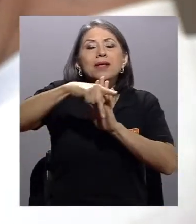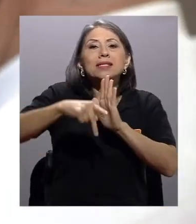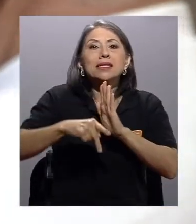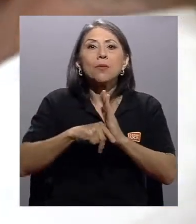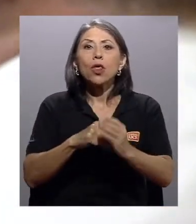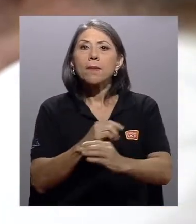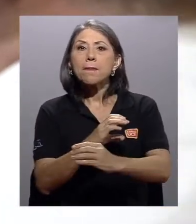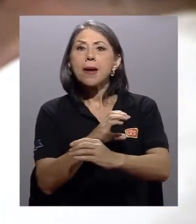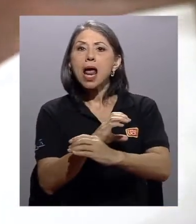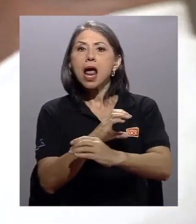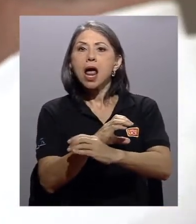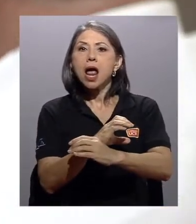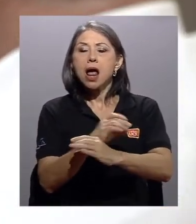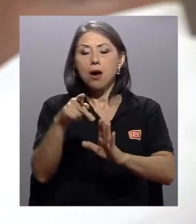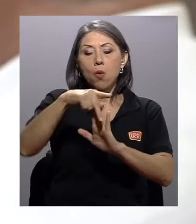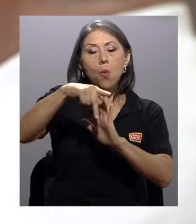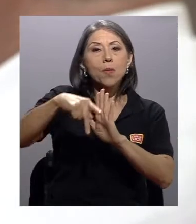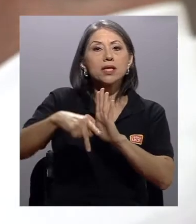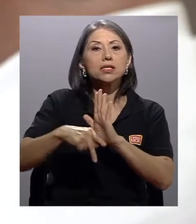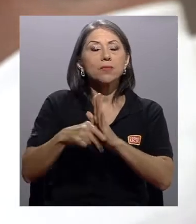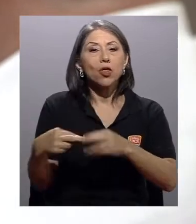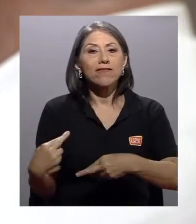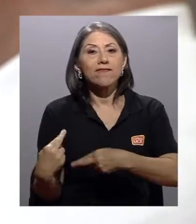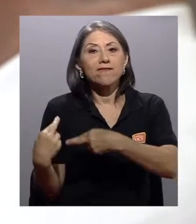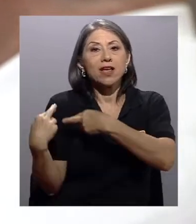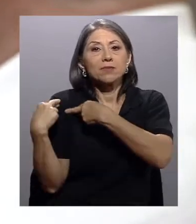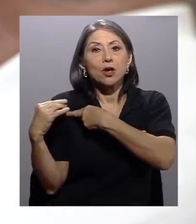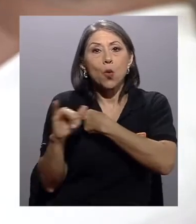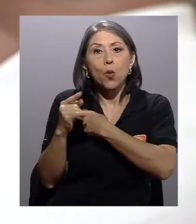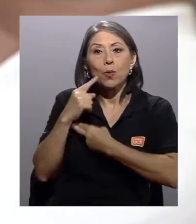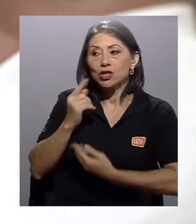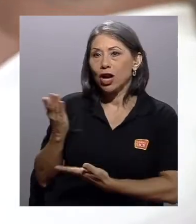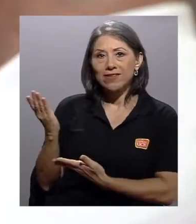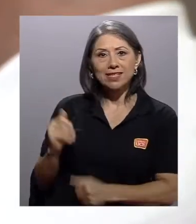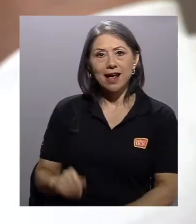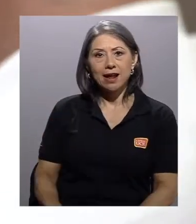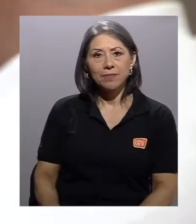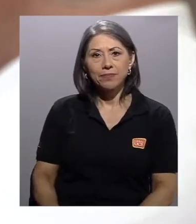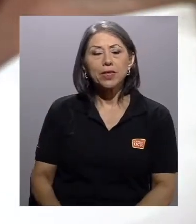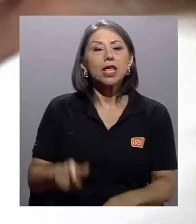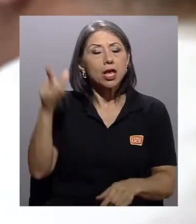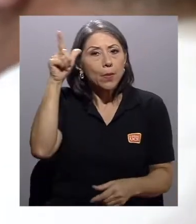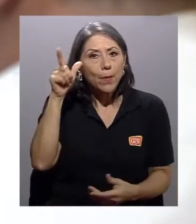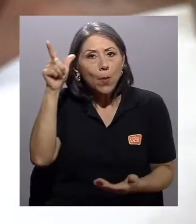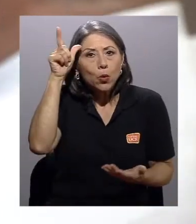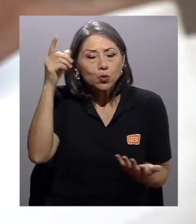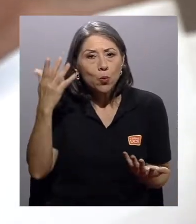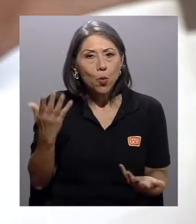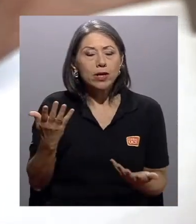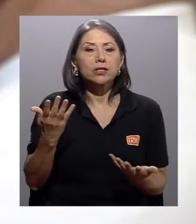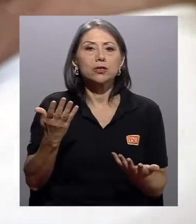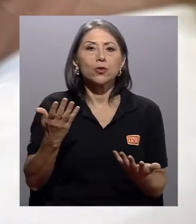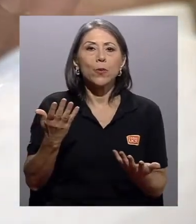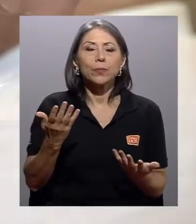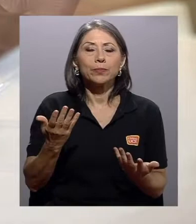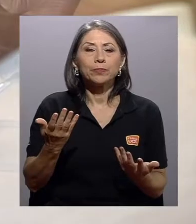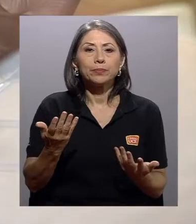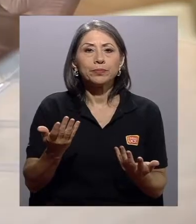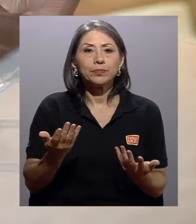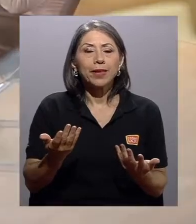precaución, un principio de responsabilidad, como lo mencionaba hace un instante Sara, y por supuesto